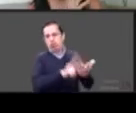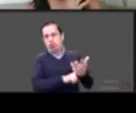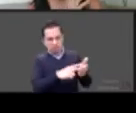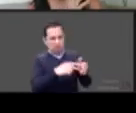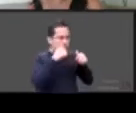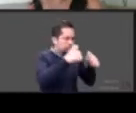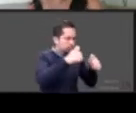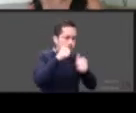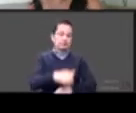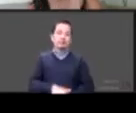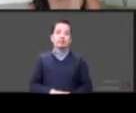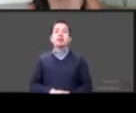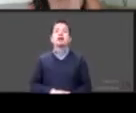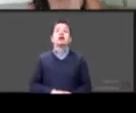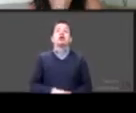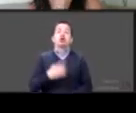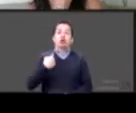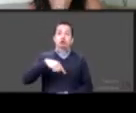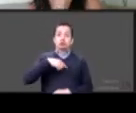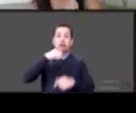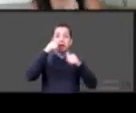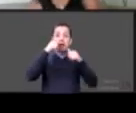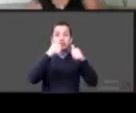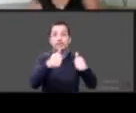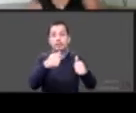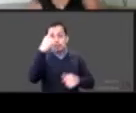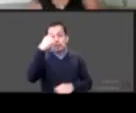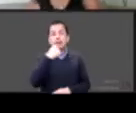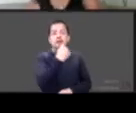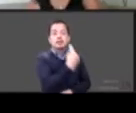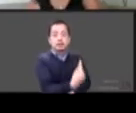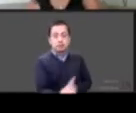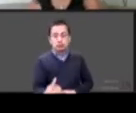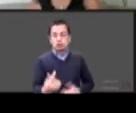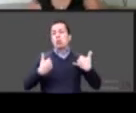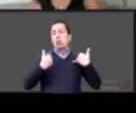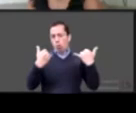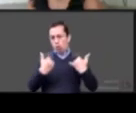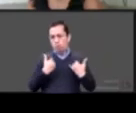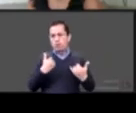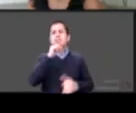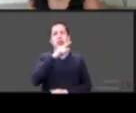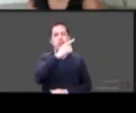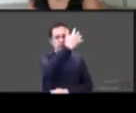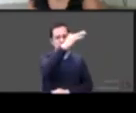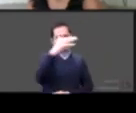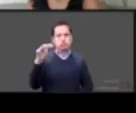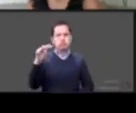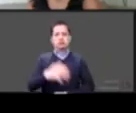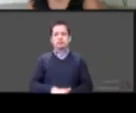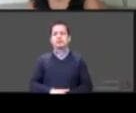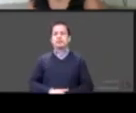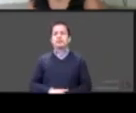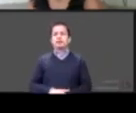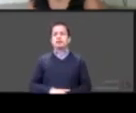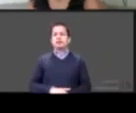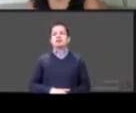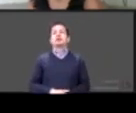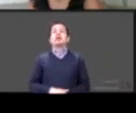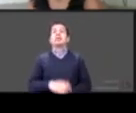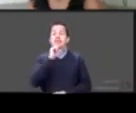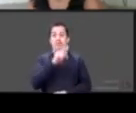ustedes que atendemos a niños, niñas, adolescentes, pero también adultos. Hemos atendido también a muchas personas del personal de